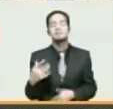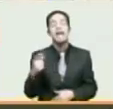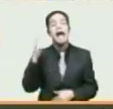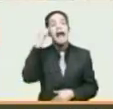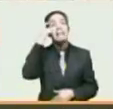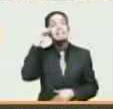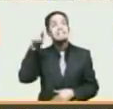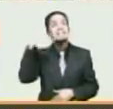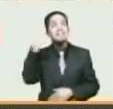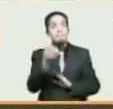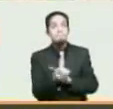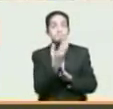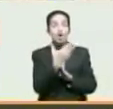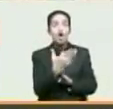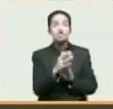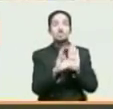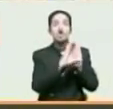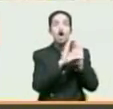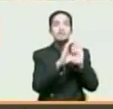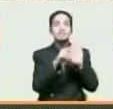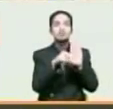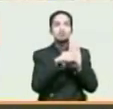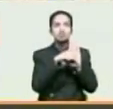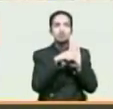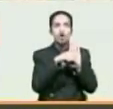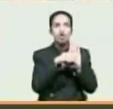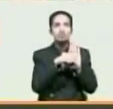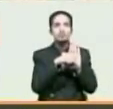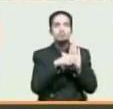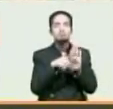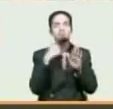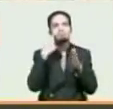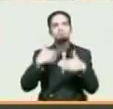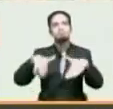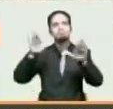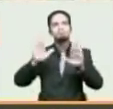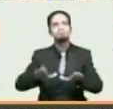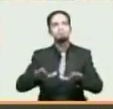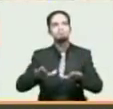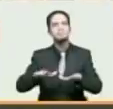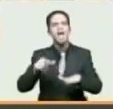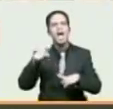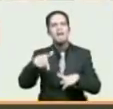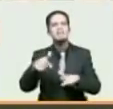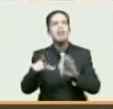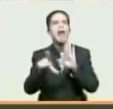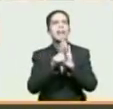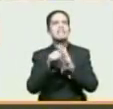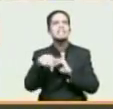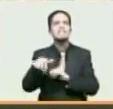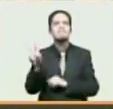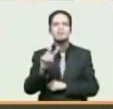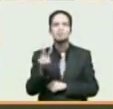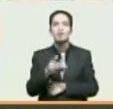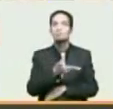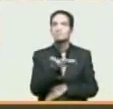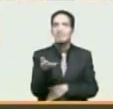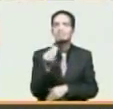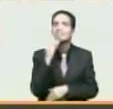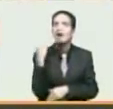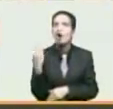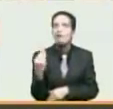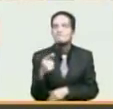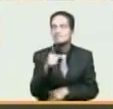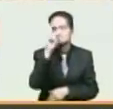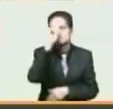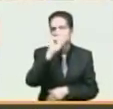de promulgarse la constitución, fueron suspendidas las garantías en Venezuela. Jóvenes. Eso fue así tal